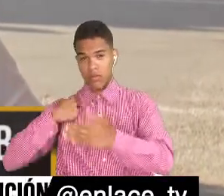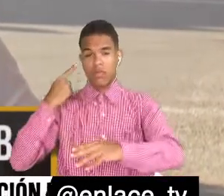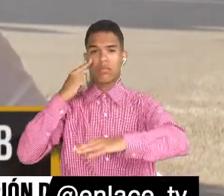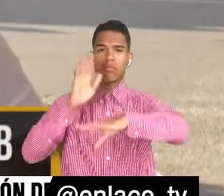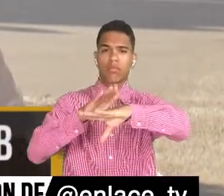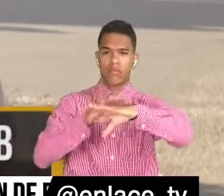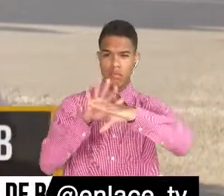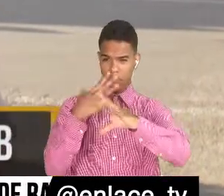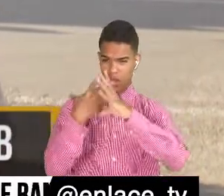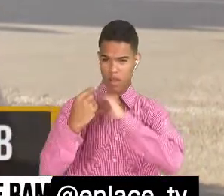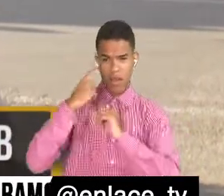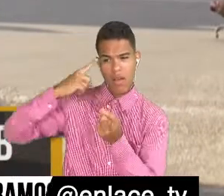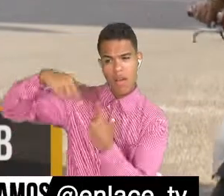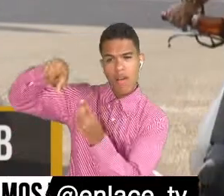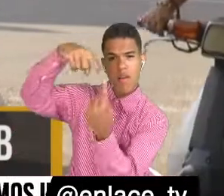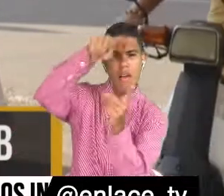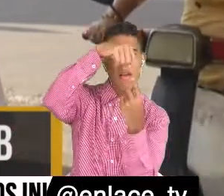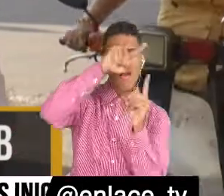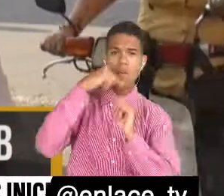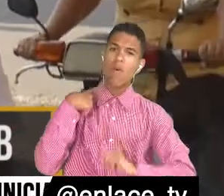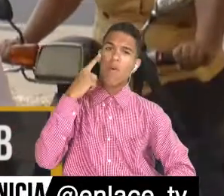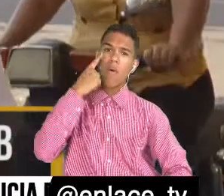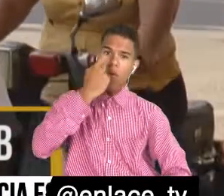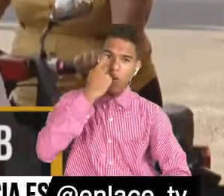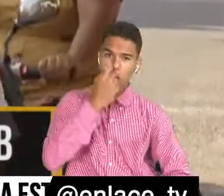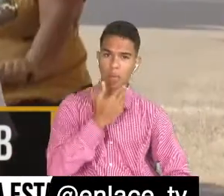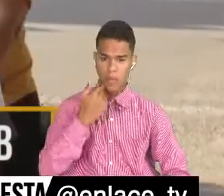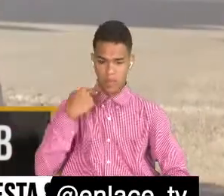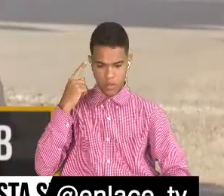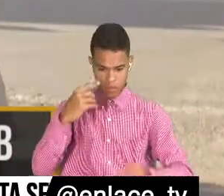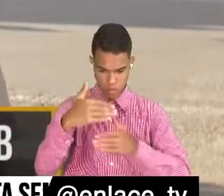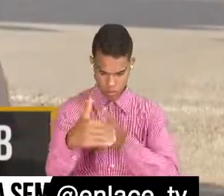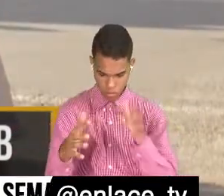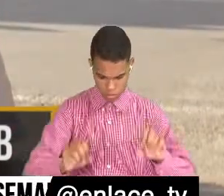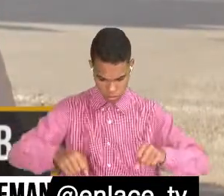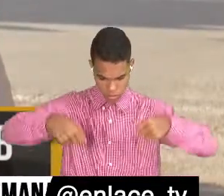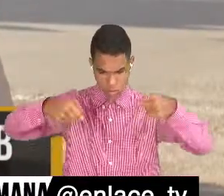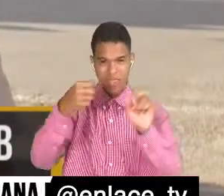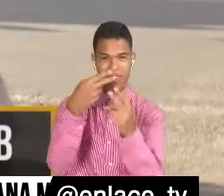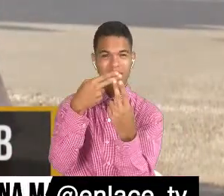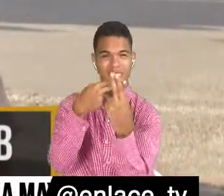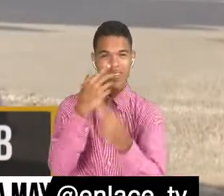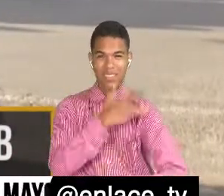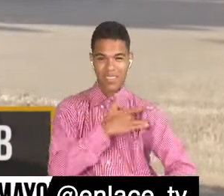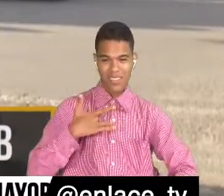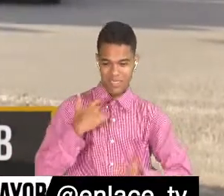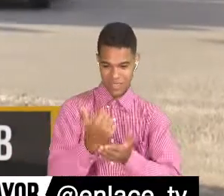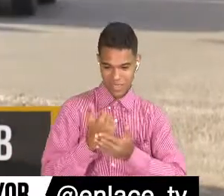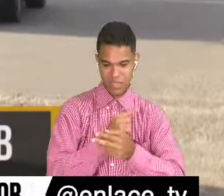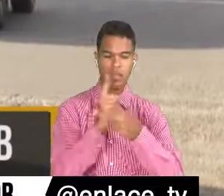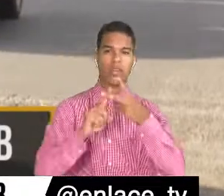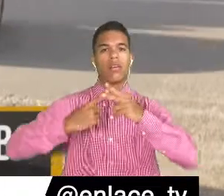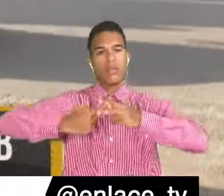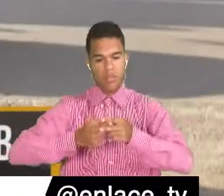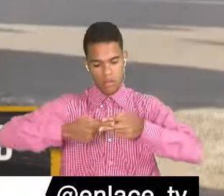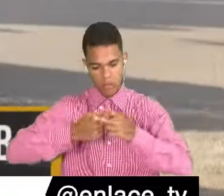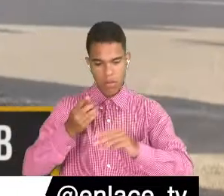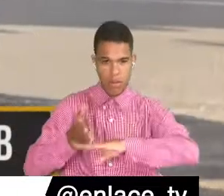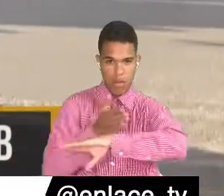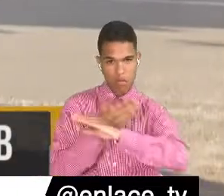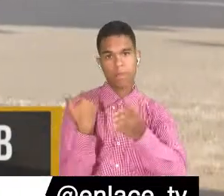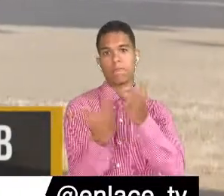medidas preventivas, para que también lleven un botiquín, para que lleven su vehículo a revisión técnico-mecánica y también para que no excedan los límites de